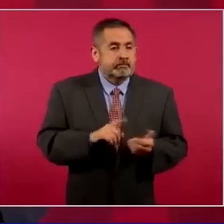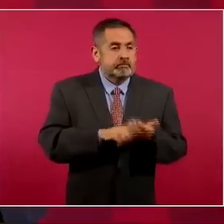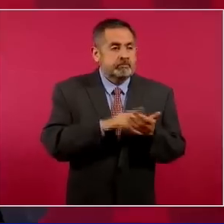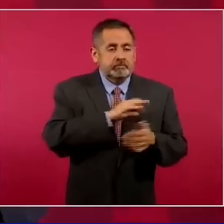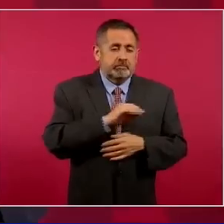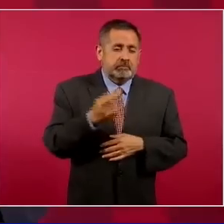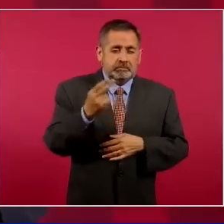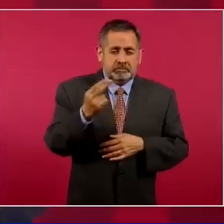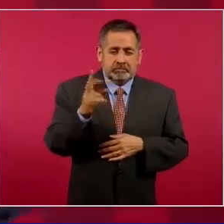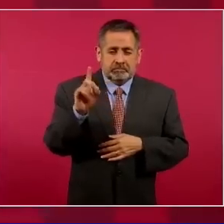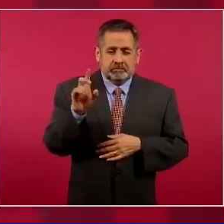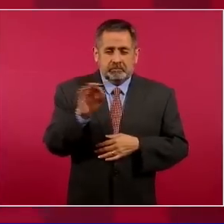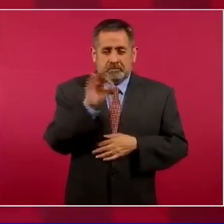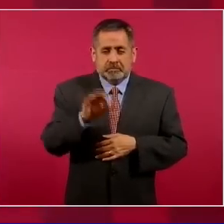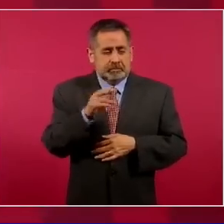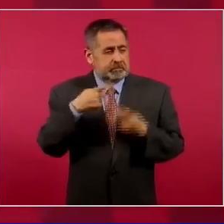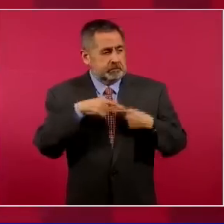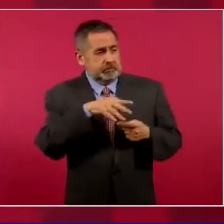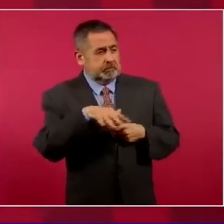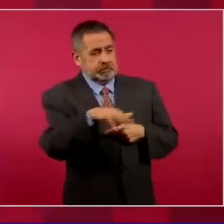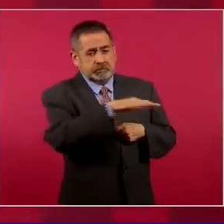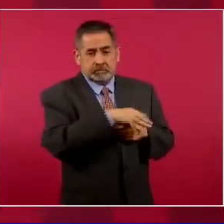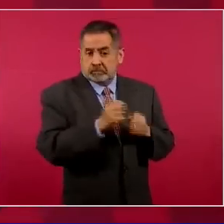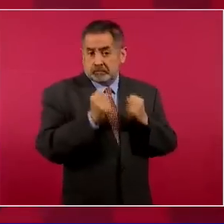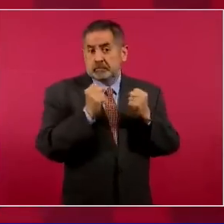25, 30% de la población.